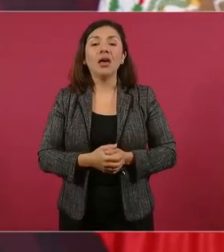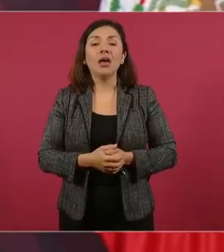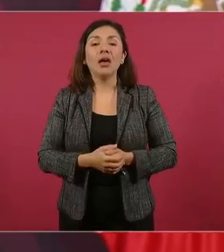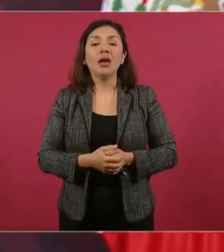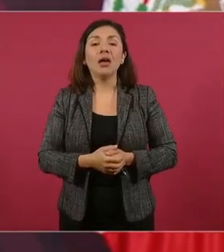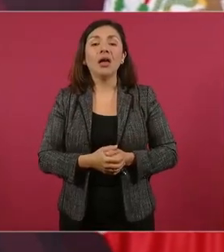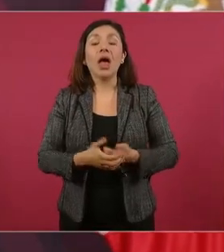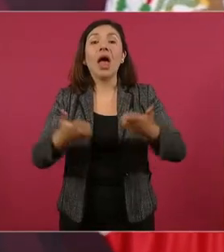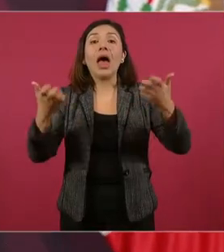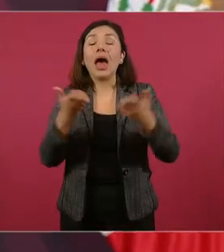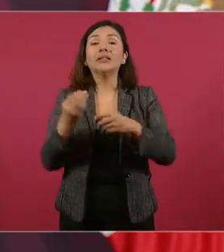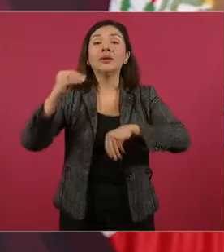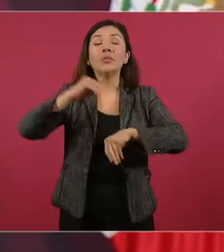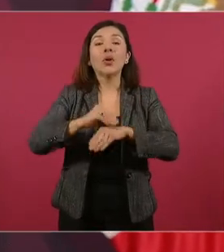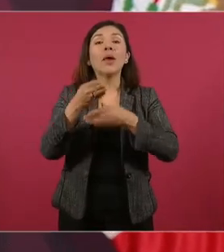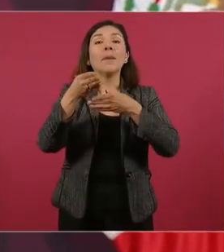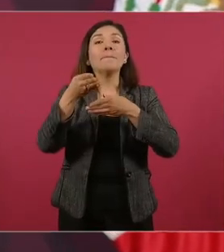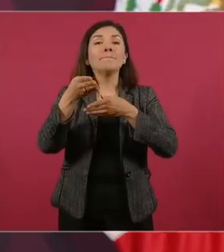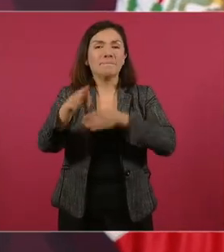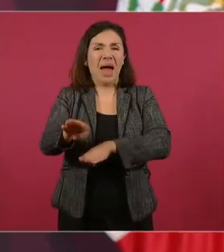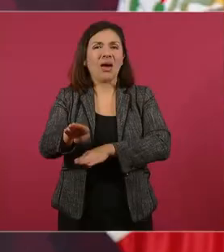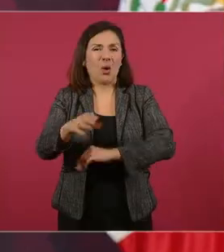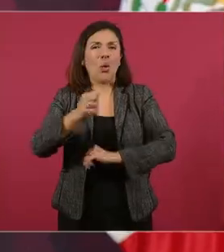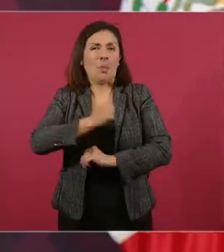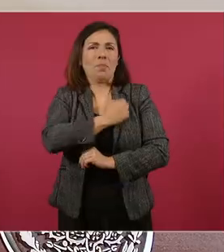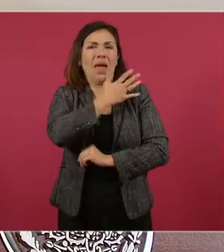se creó el Banco del Bienestar.